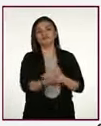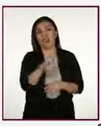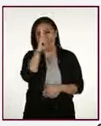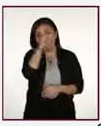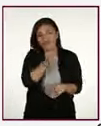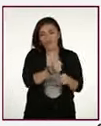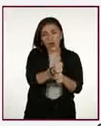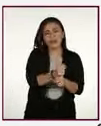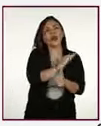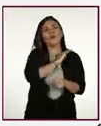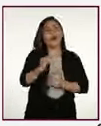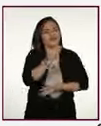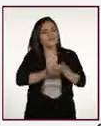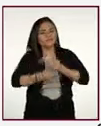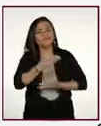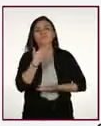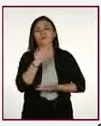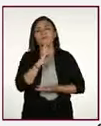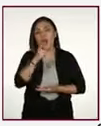buena convivencia.